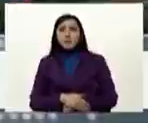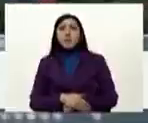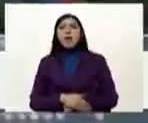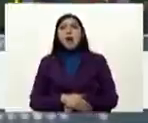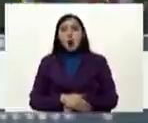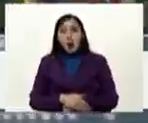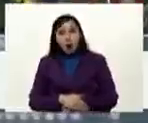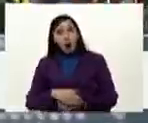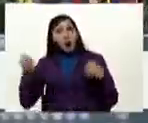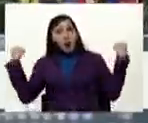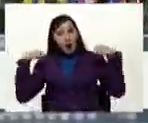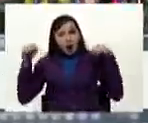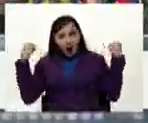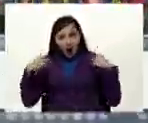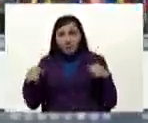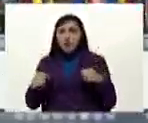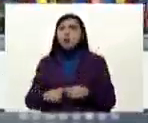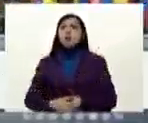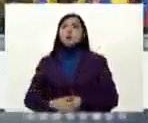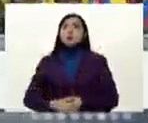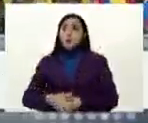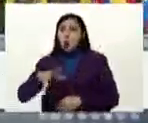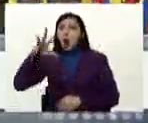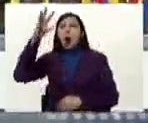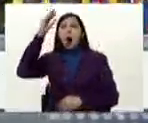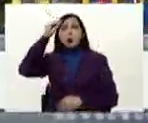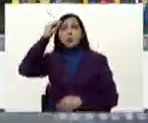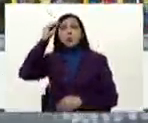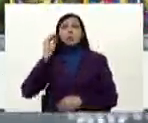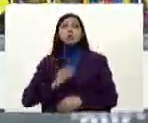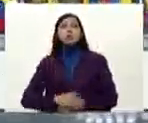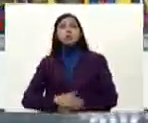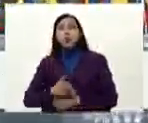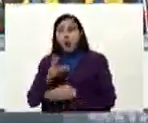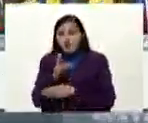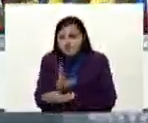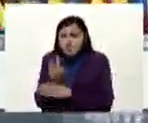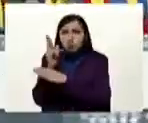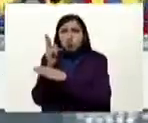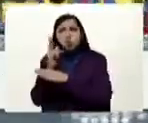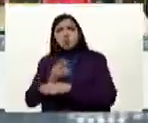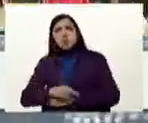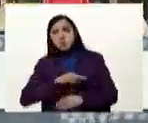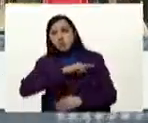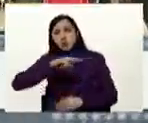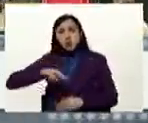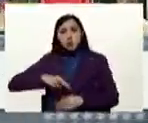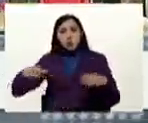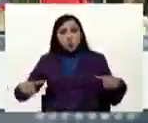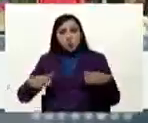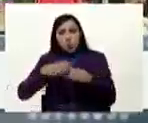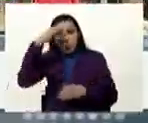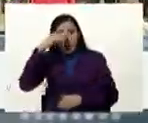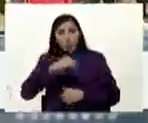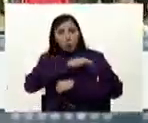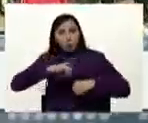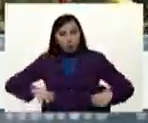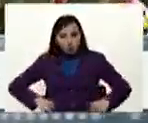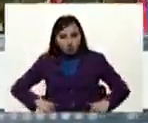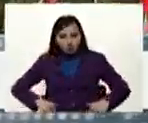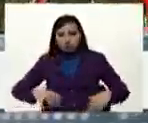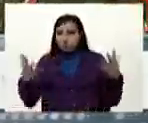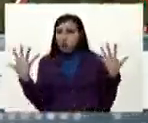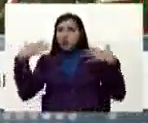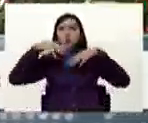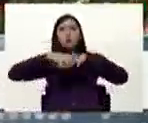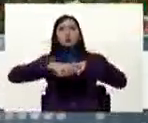adiestramiento, preparación, entrenamiento, puntería de nuestras unidades militares, su